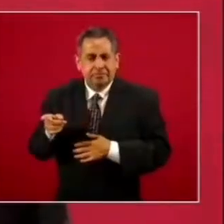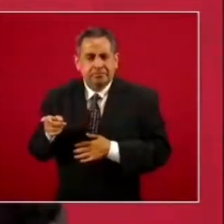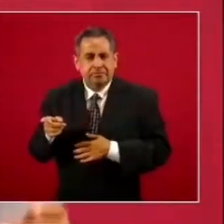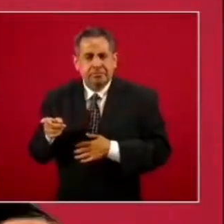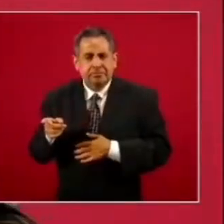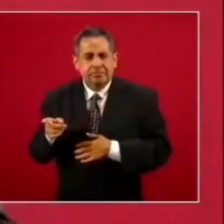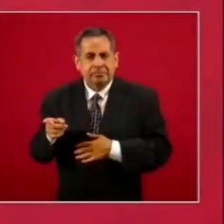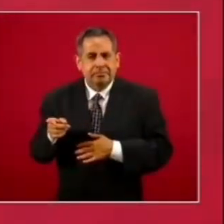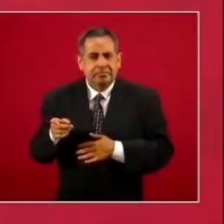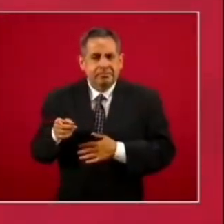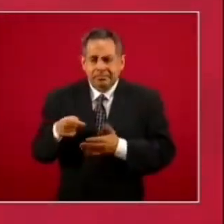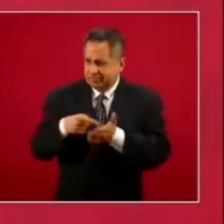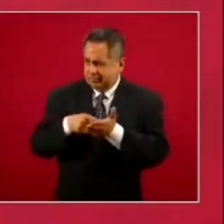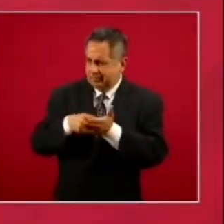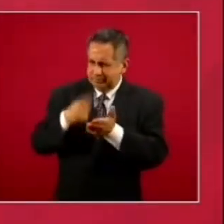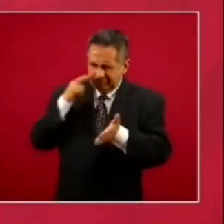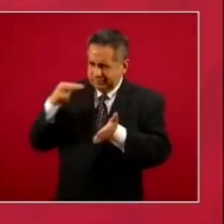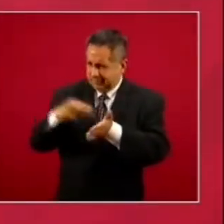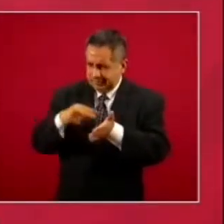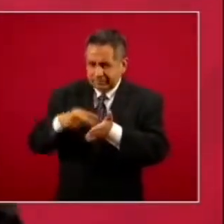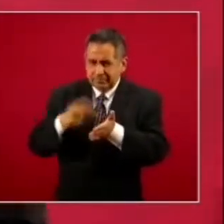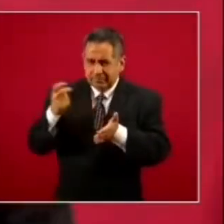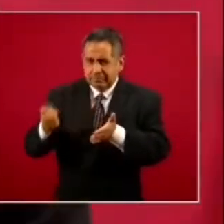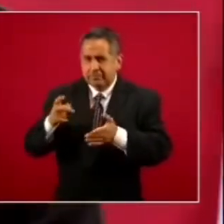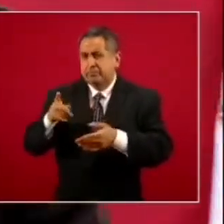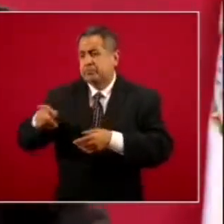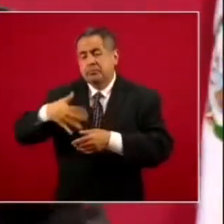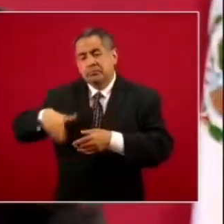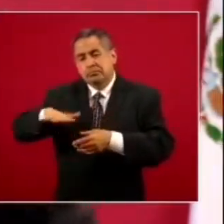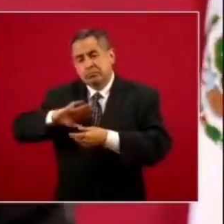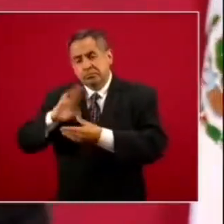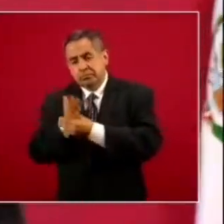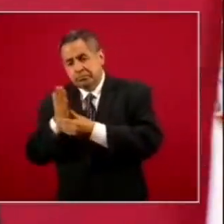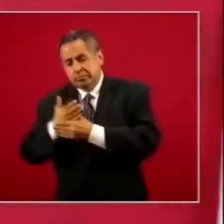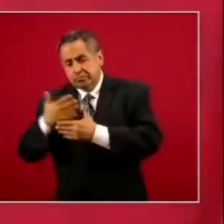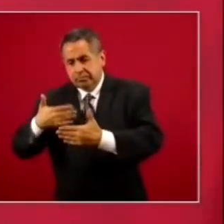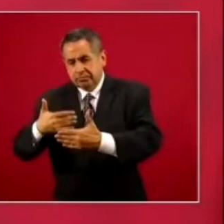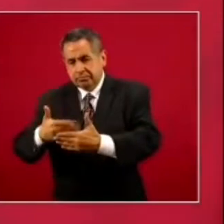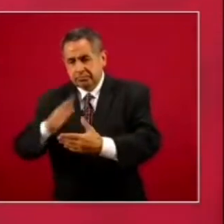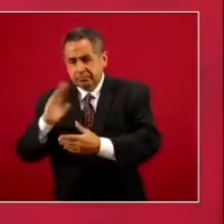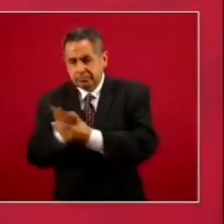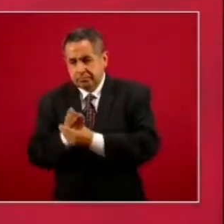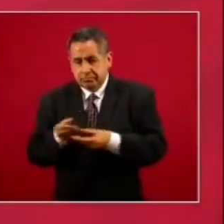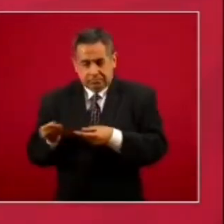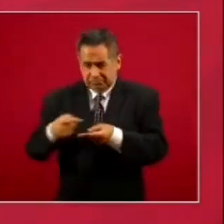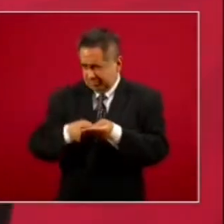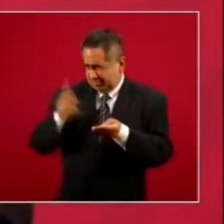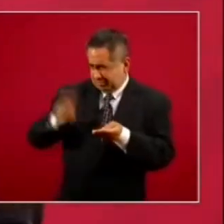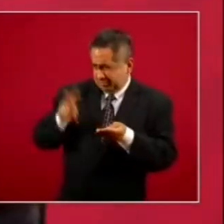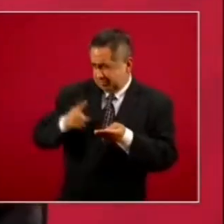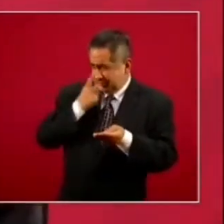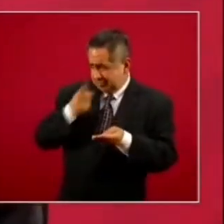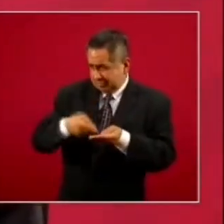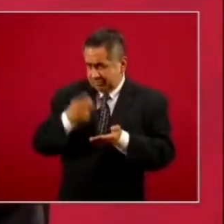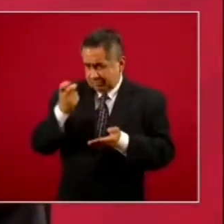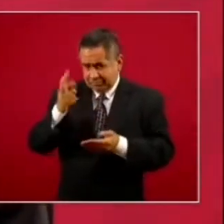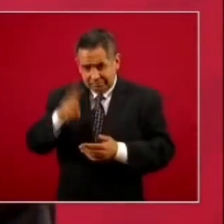ve en los archivos si esto es cierto. lo que dice el señor